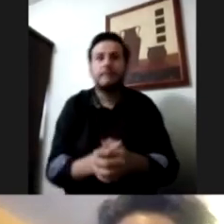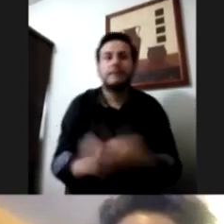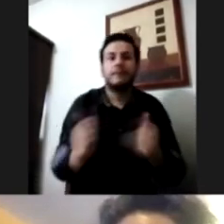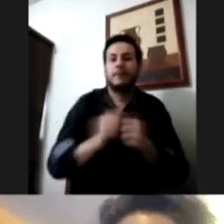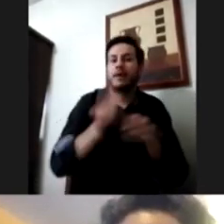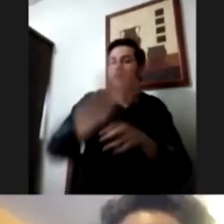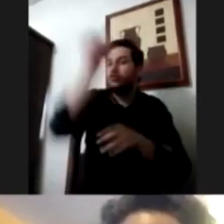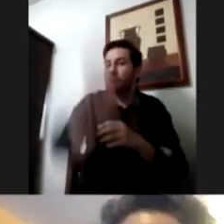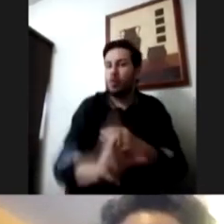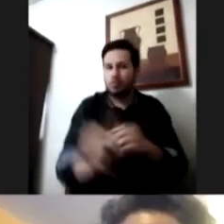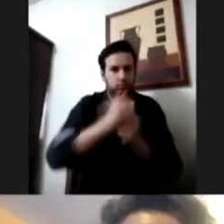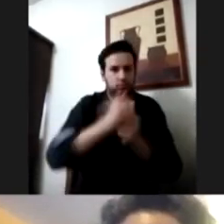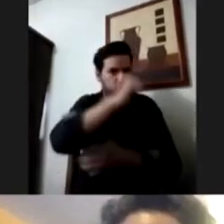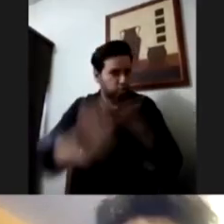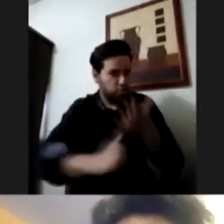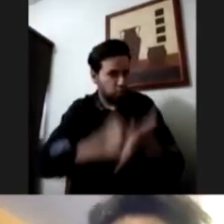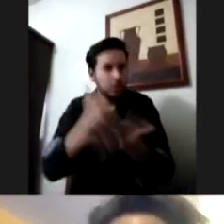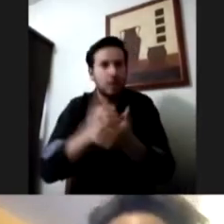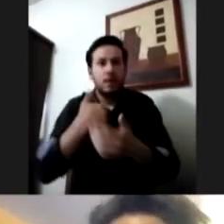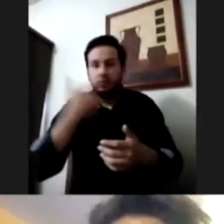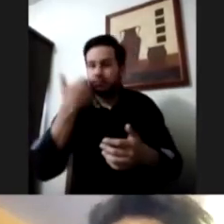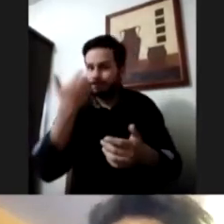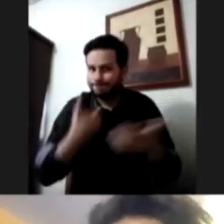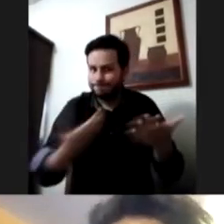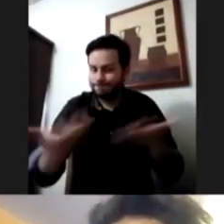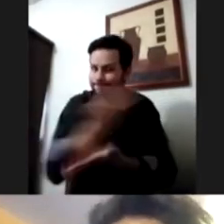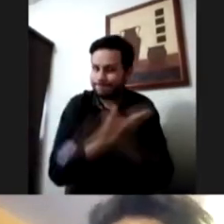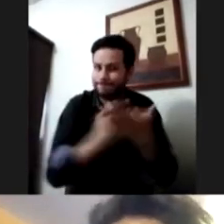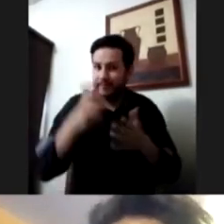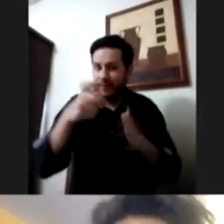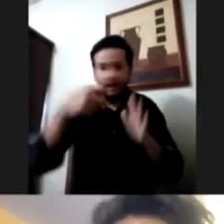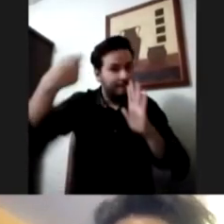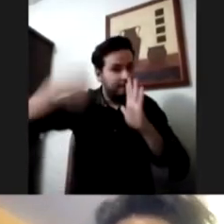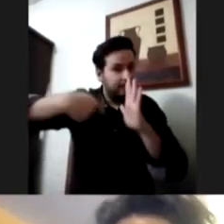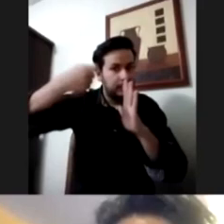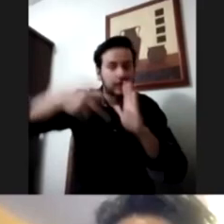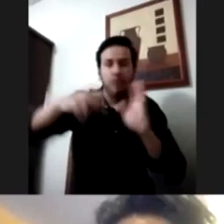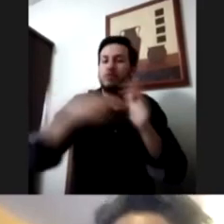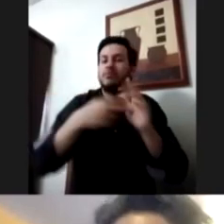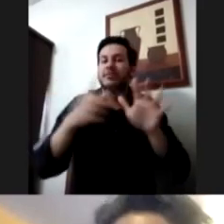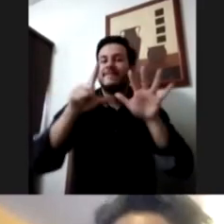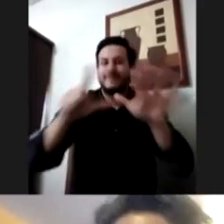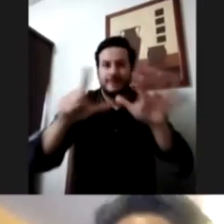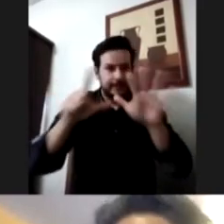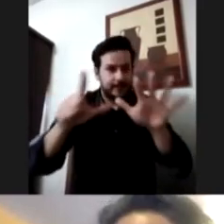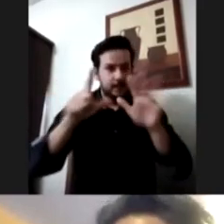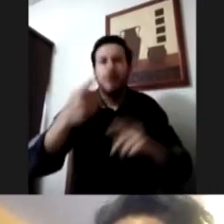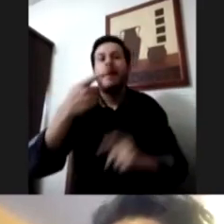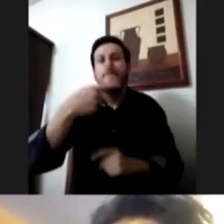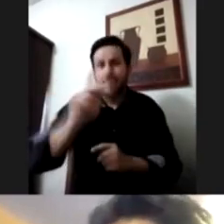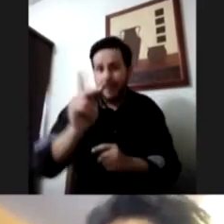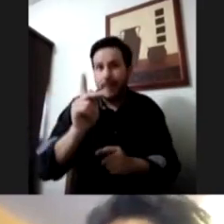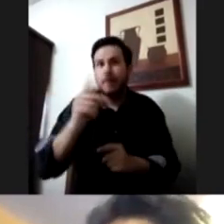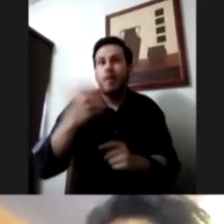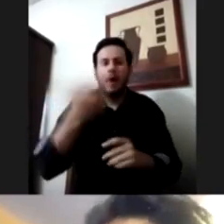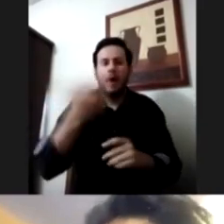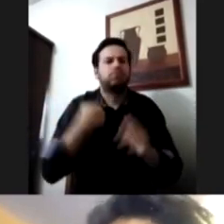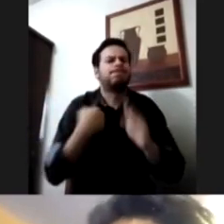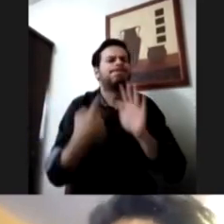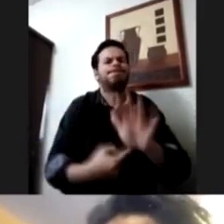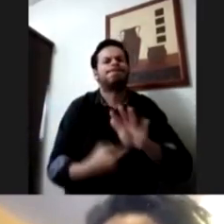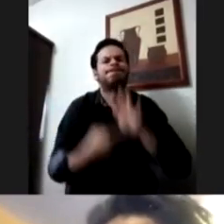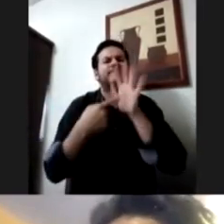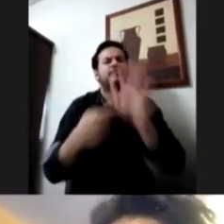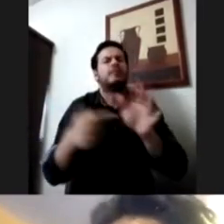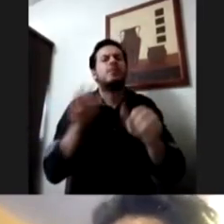ciudad. Sí quiero compartirles que este video fue realizado en 2017, pero me parece que muestra, ¿no?, como las